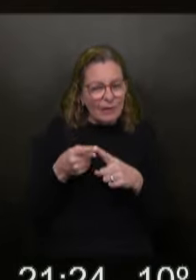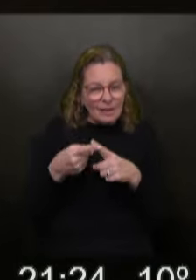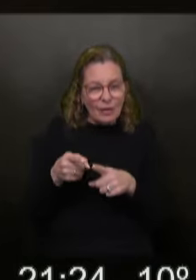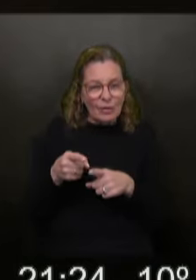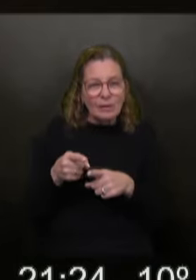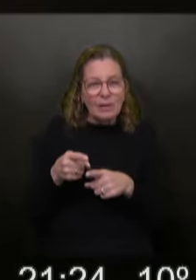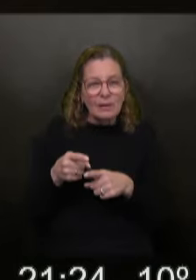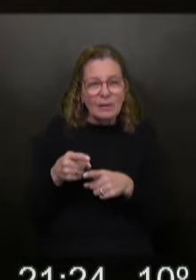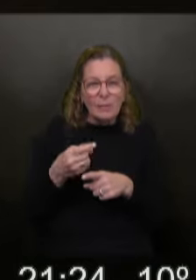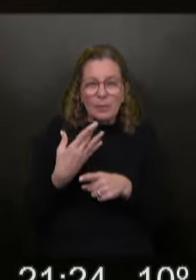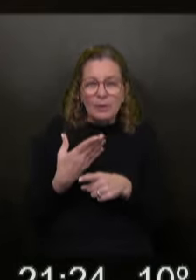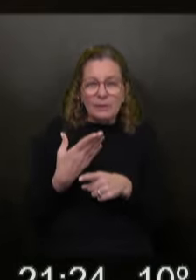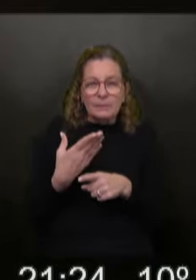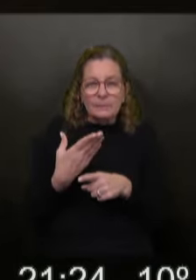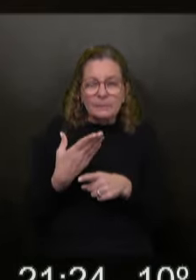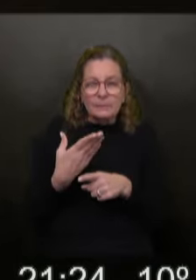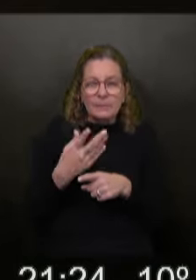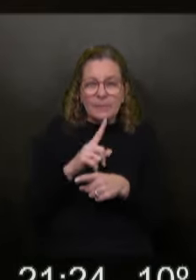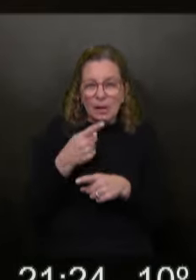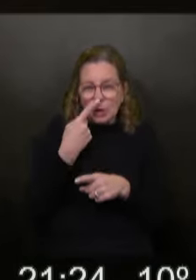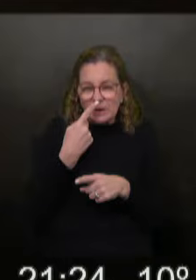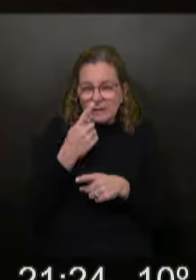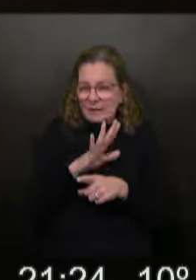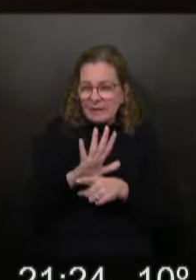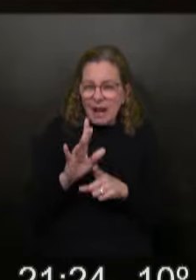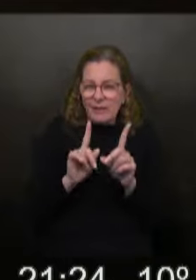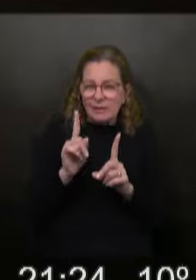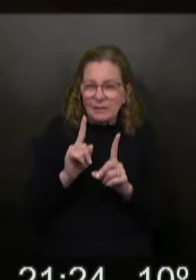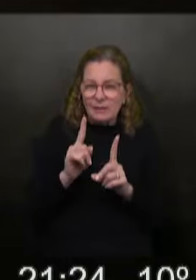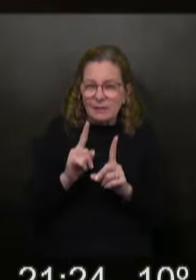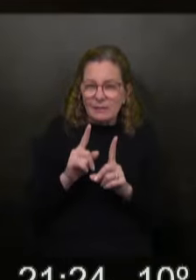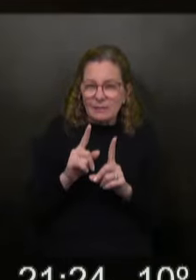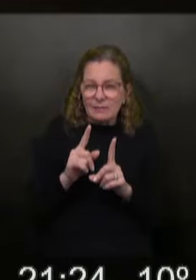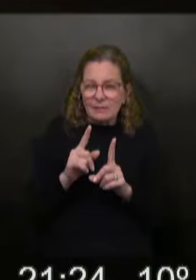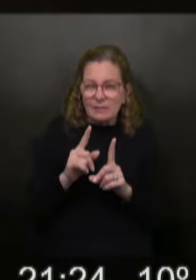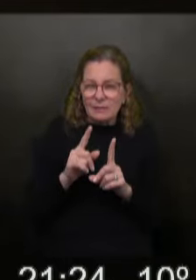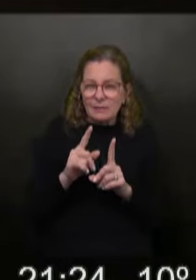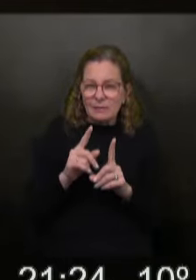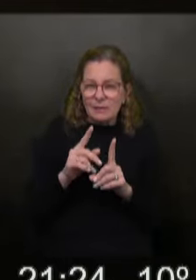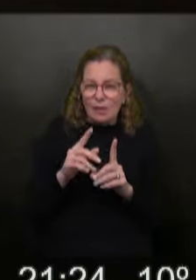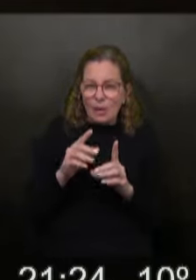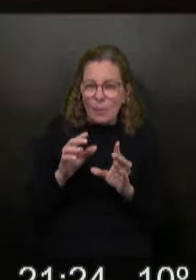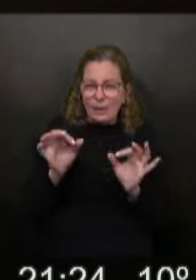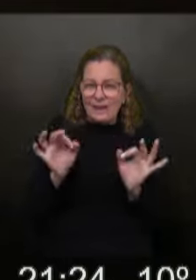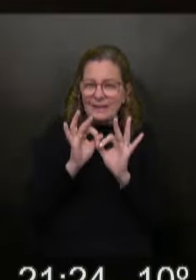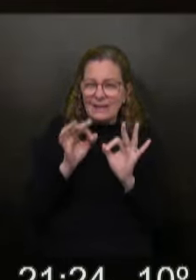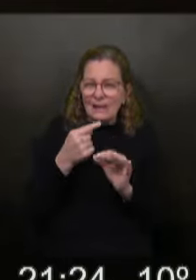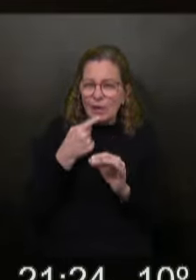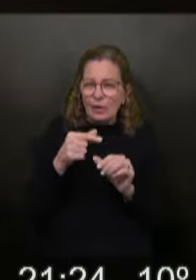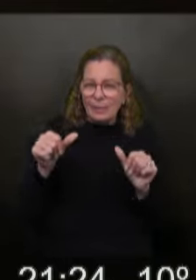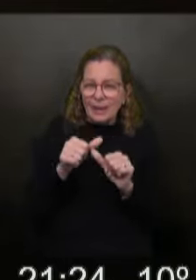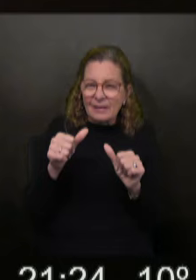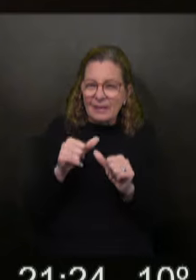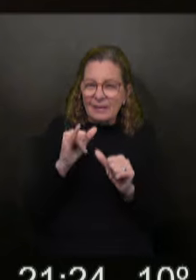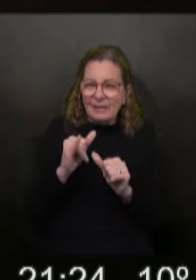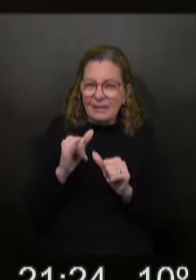cosas, porque no te importe lo que... Como el contexto, lo que se tenga que